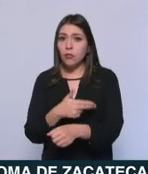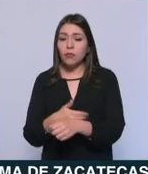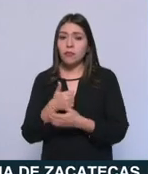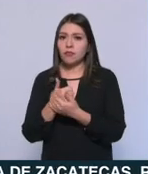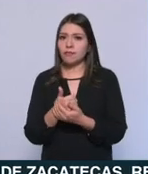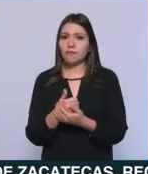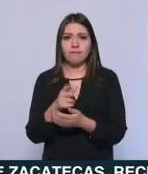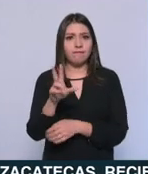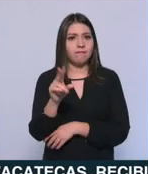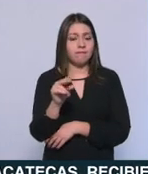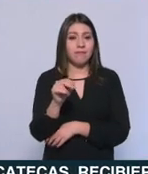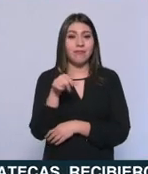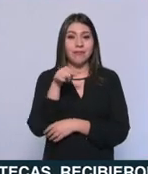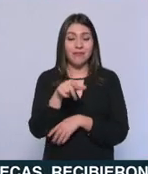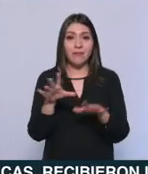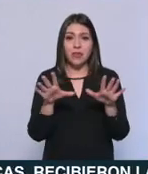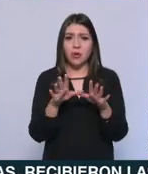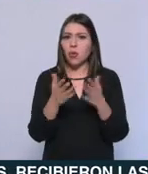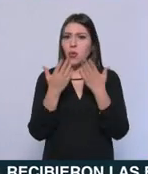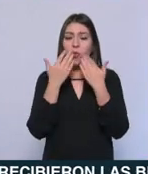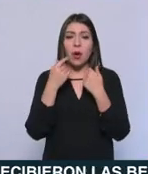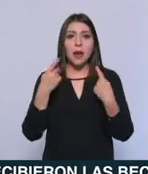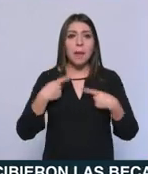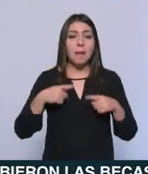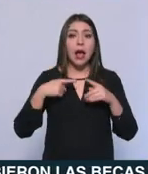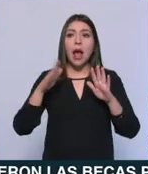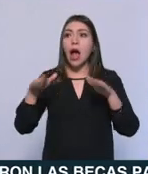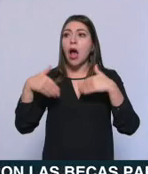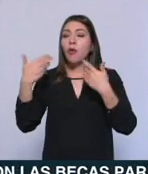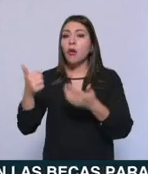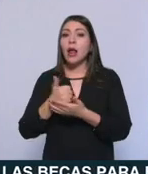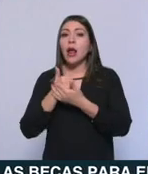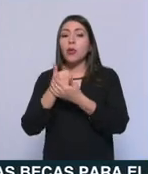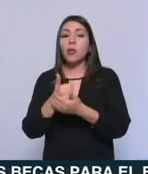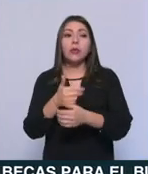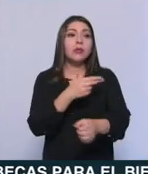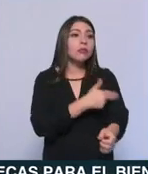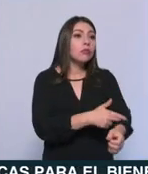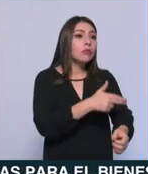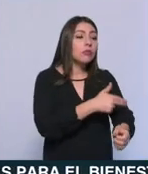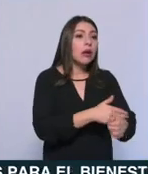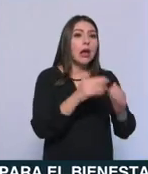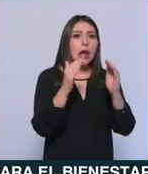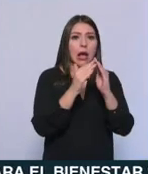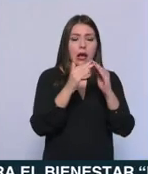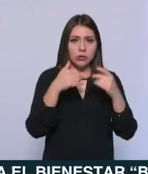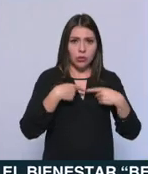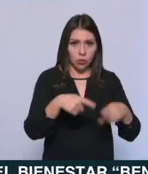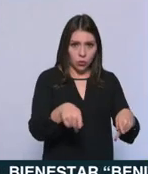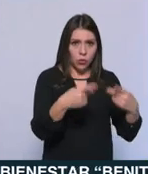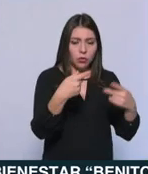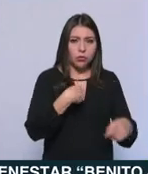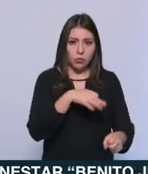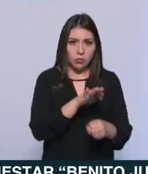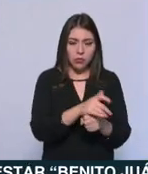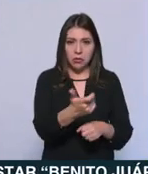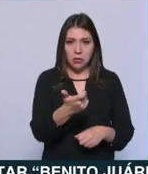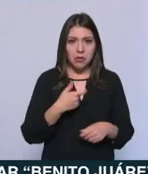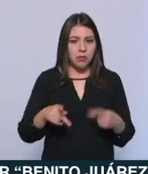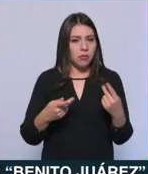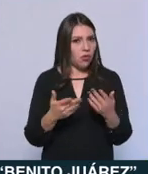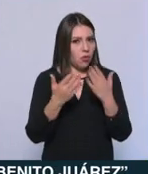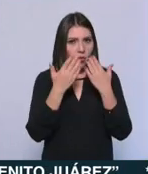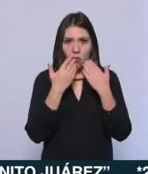gestores. No hay gente afuera que esté vendiendo vivienda. La vivienda del Instituto de Vivienda